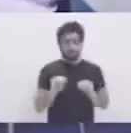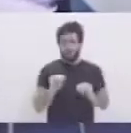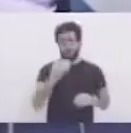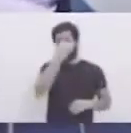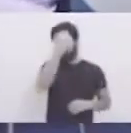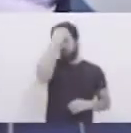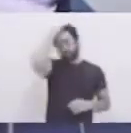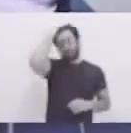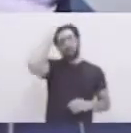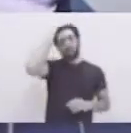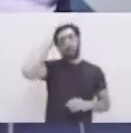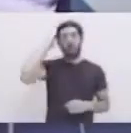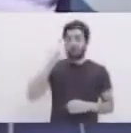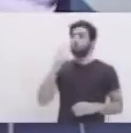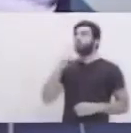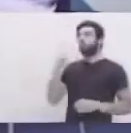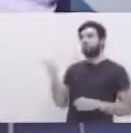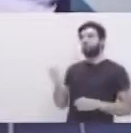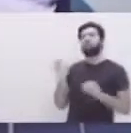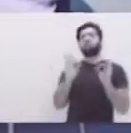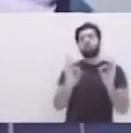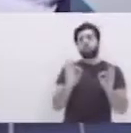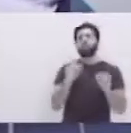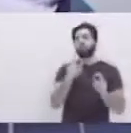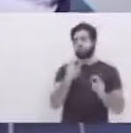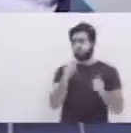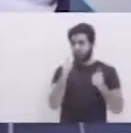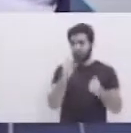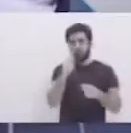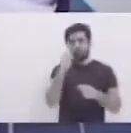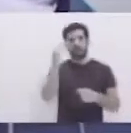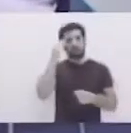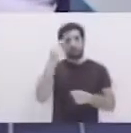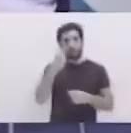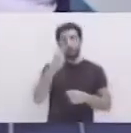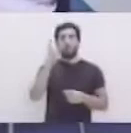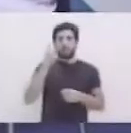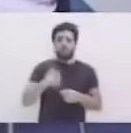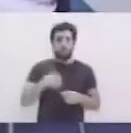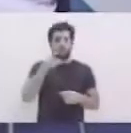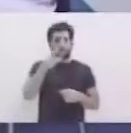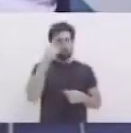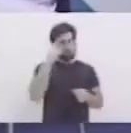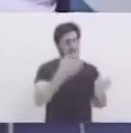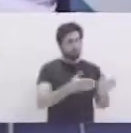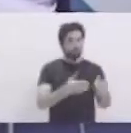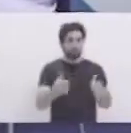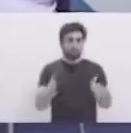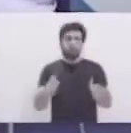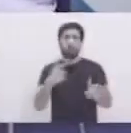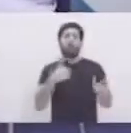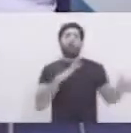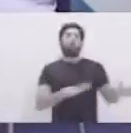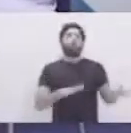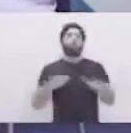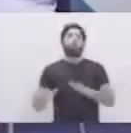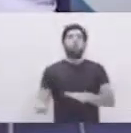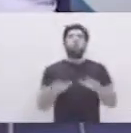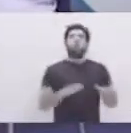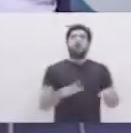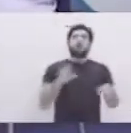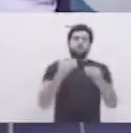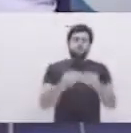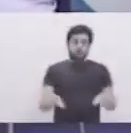Exactamente, Claudita. Allá en casa, siempre tomen en cuenta de que holgazanear es perder el tiempo